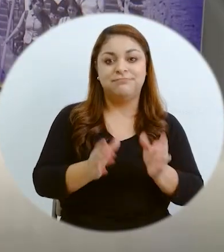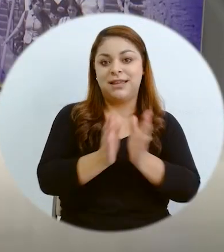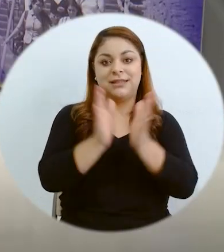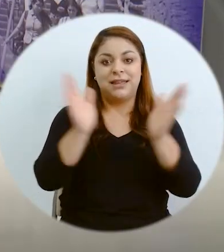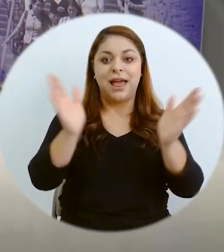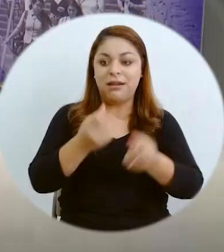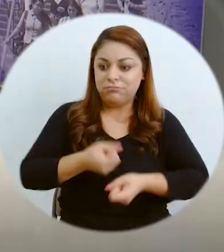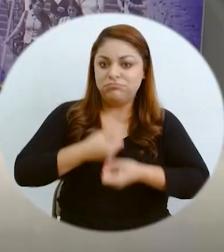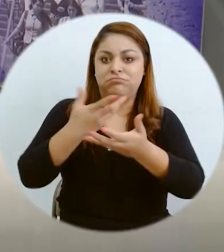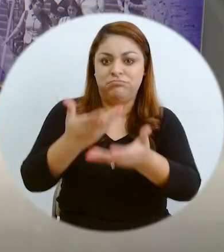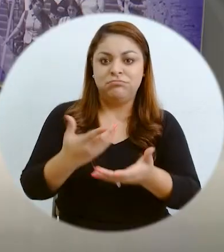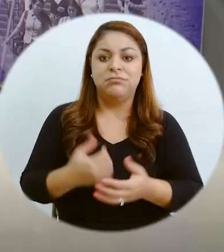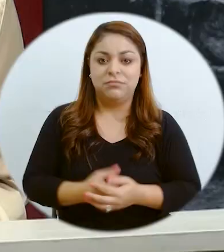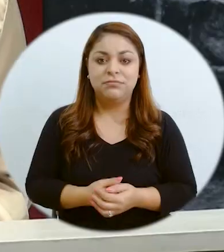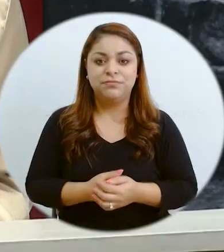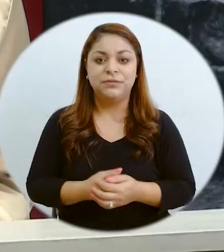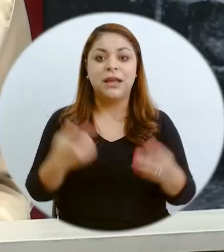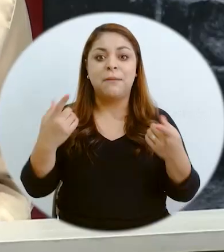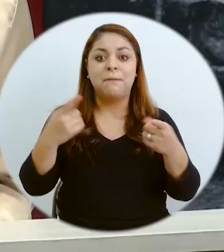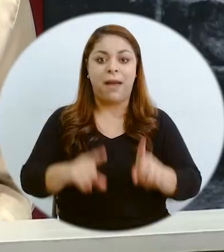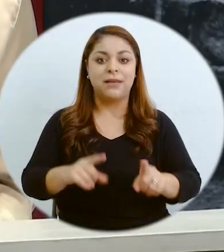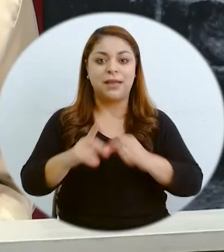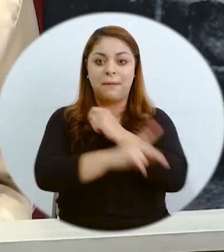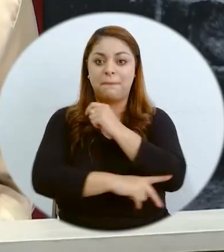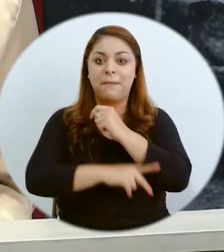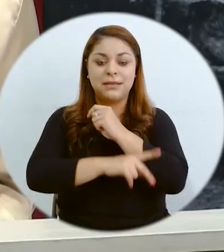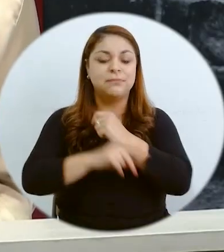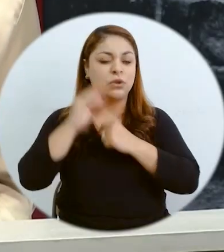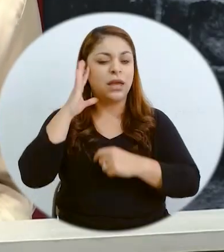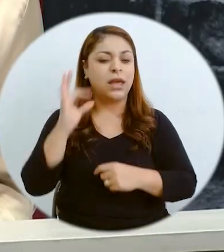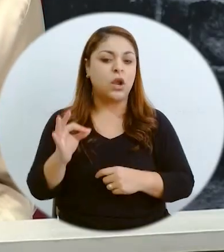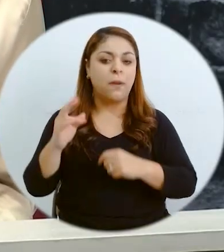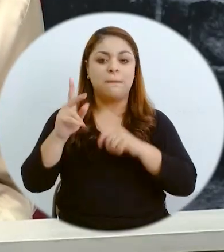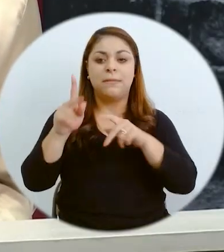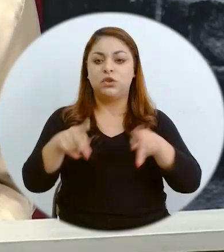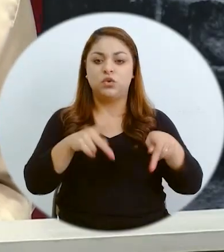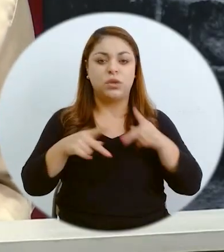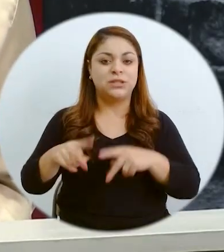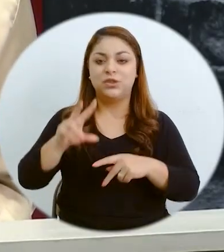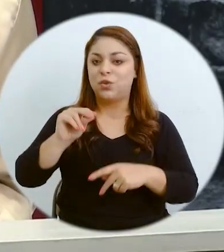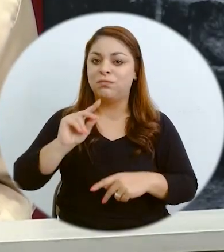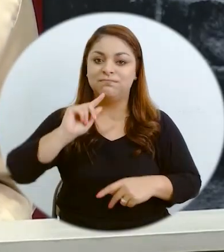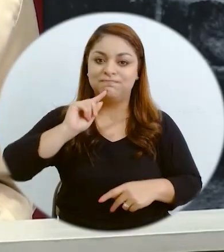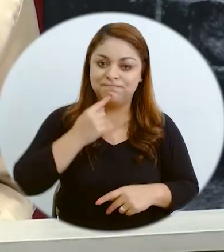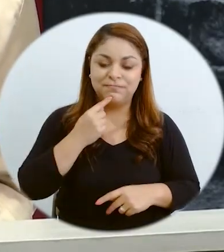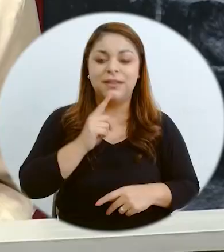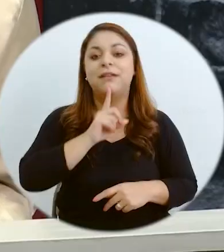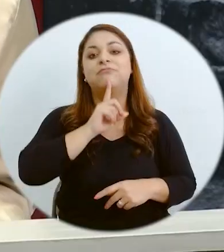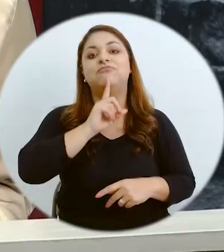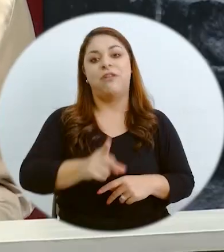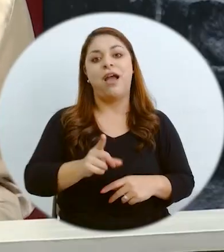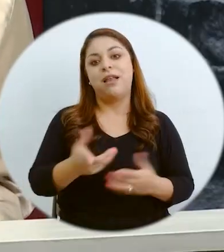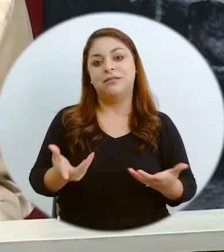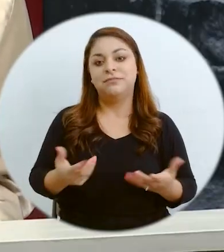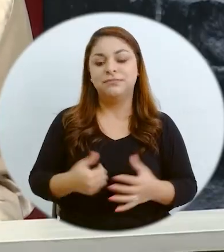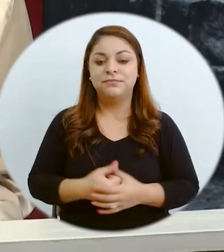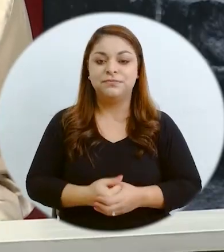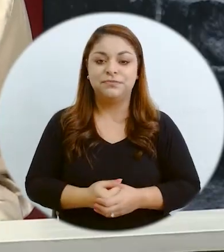general, manifiesten, ¿verdad?, lo que está pasando a nivel país, porque yo creo que la gente no se lo está tomando tan en serio, y es una